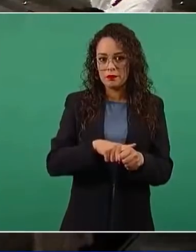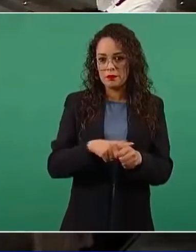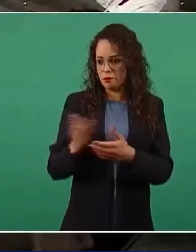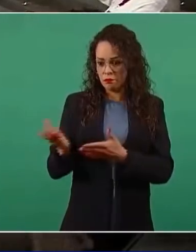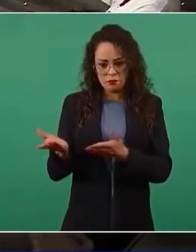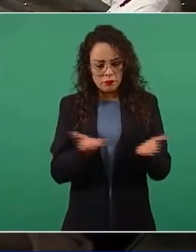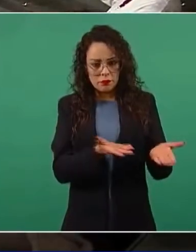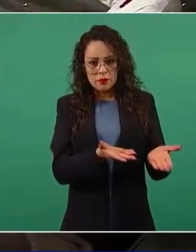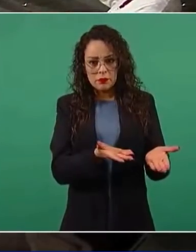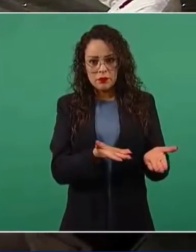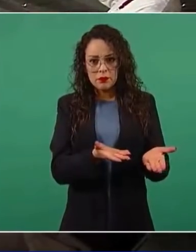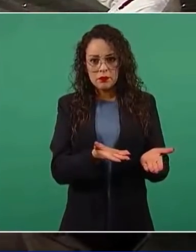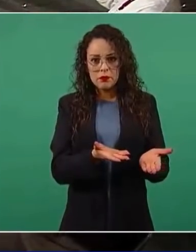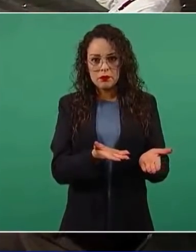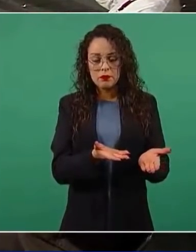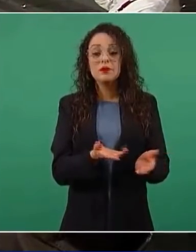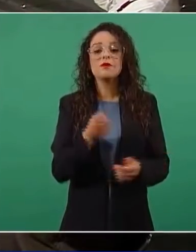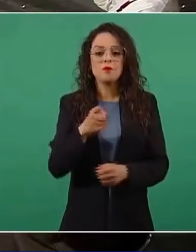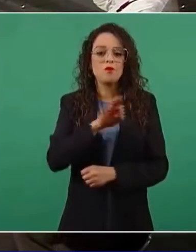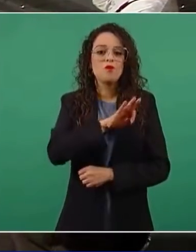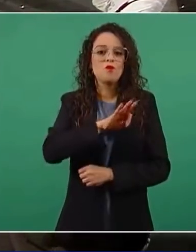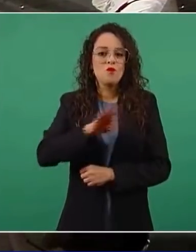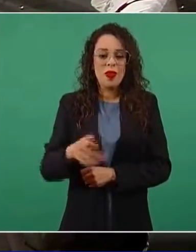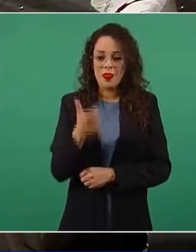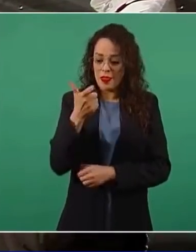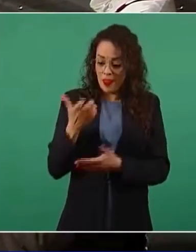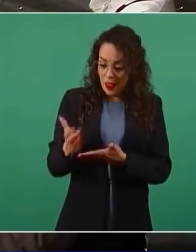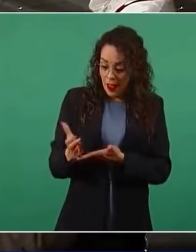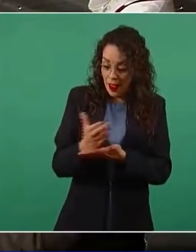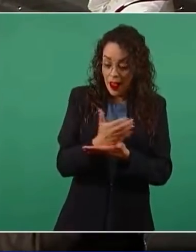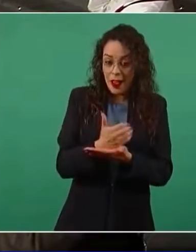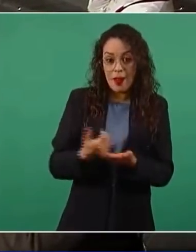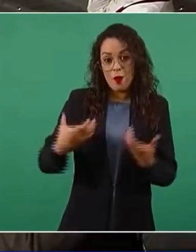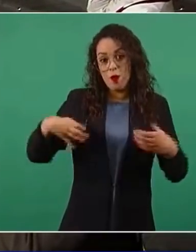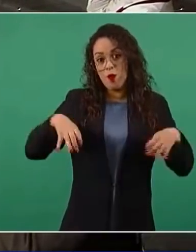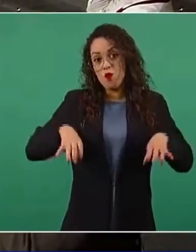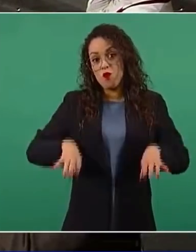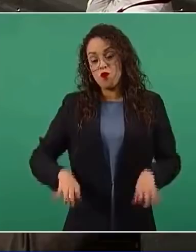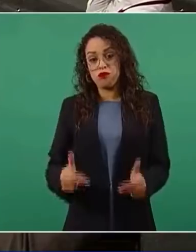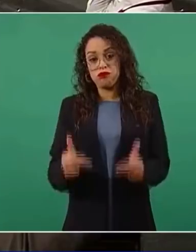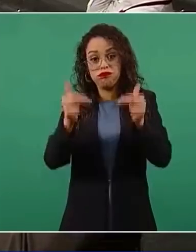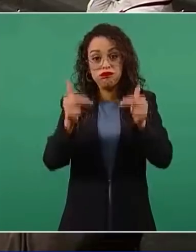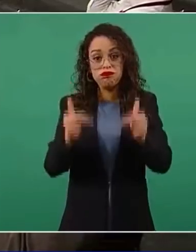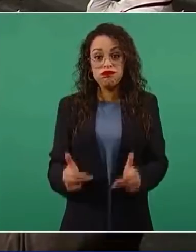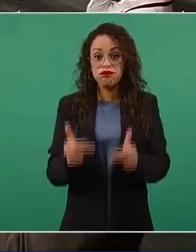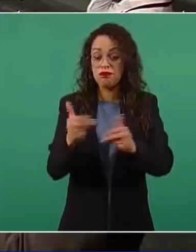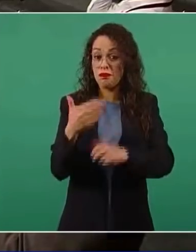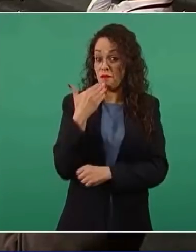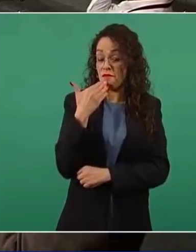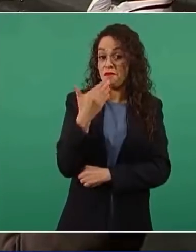y vas a tener un ingreso y es un negocio, te va a ir muy bien.